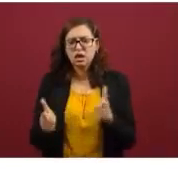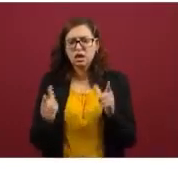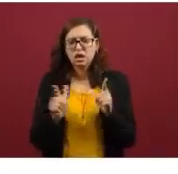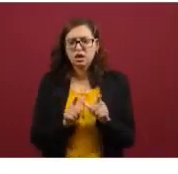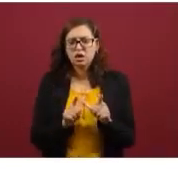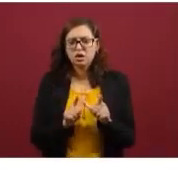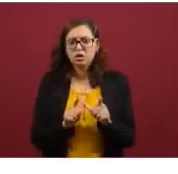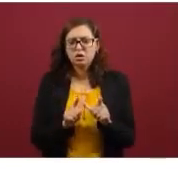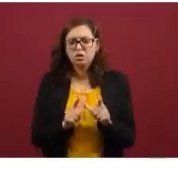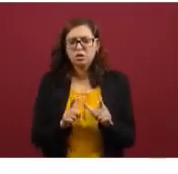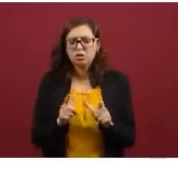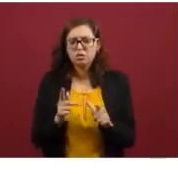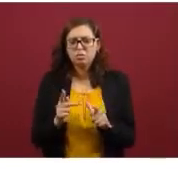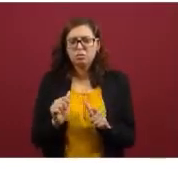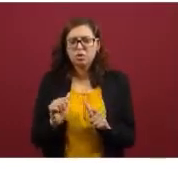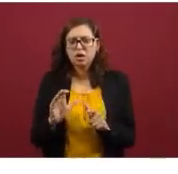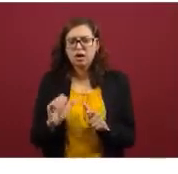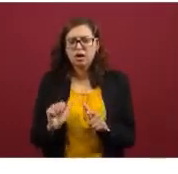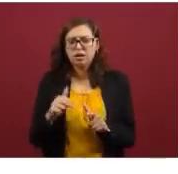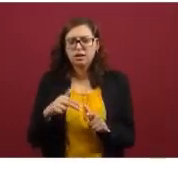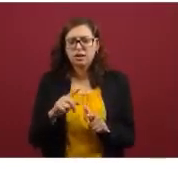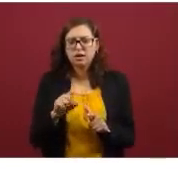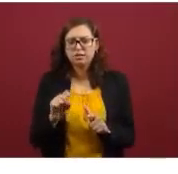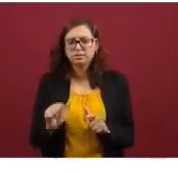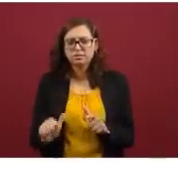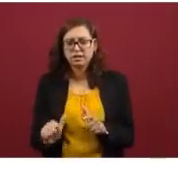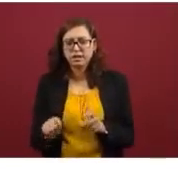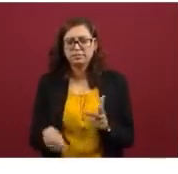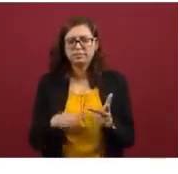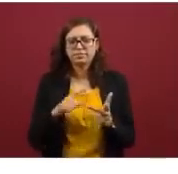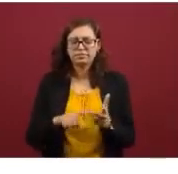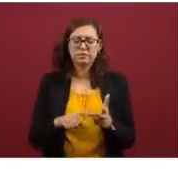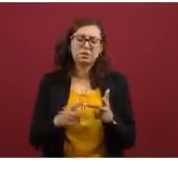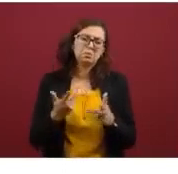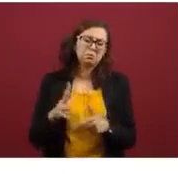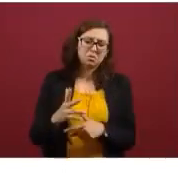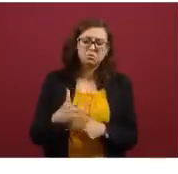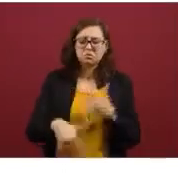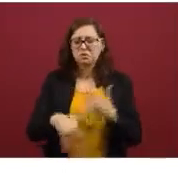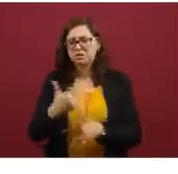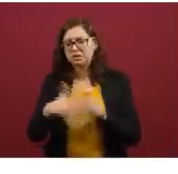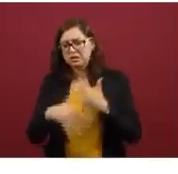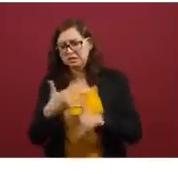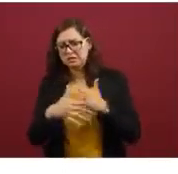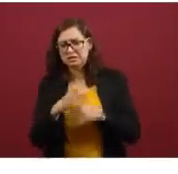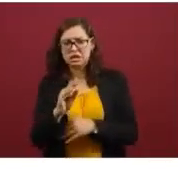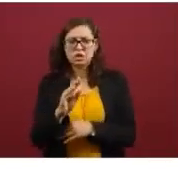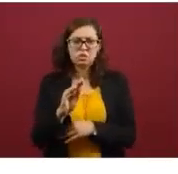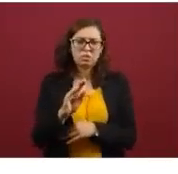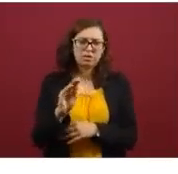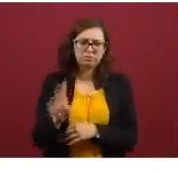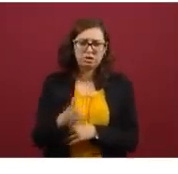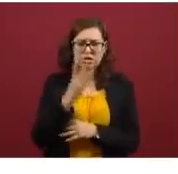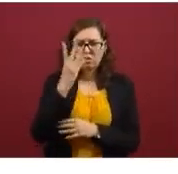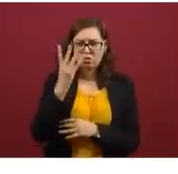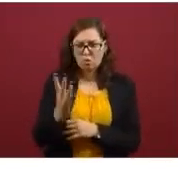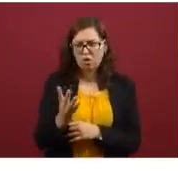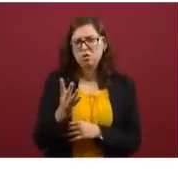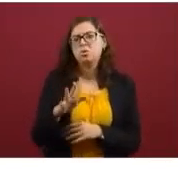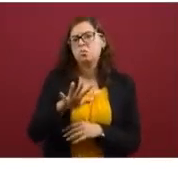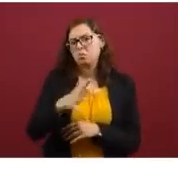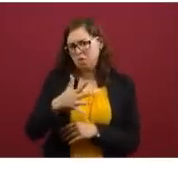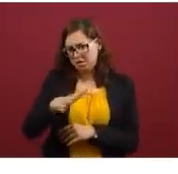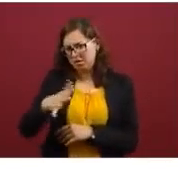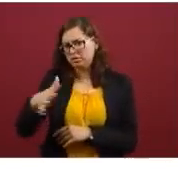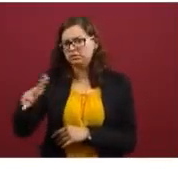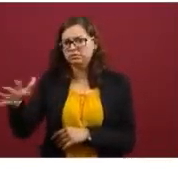aunque Gutiérrez Nieto tiene un buen precio de 15.94 en promedio hacia el público, y